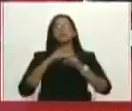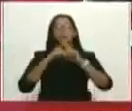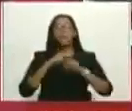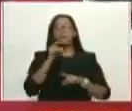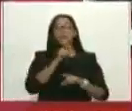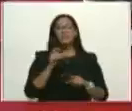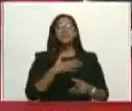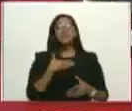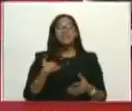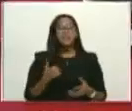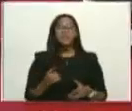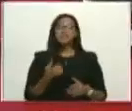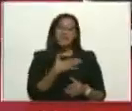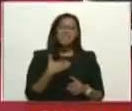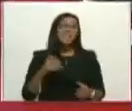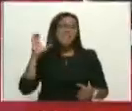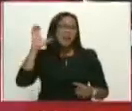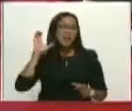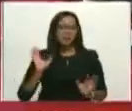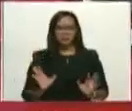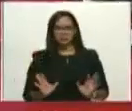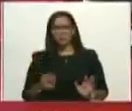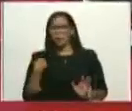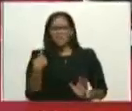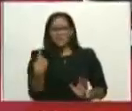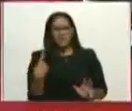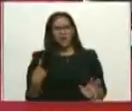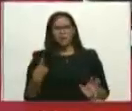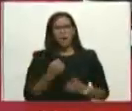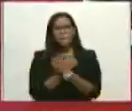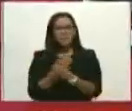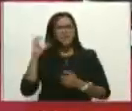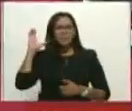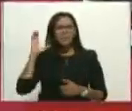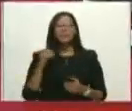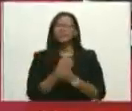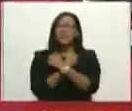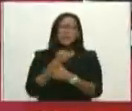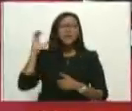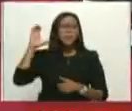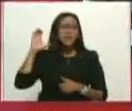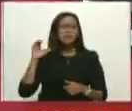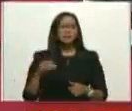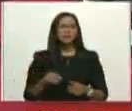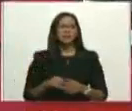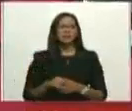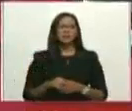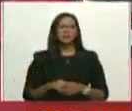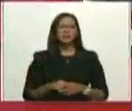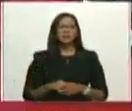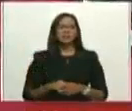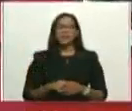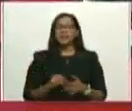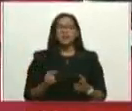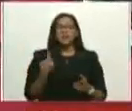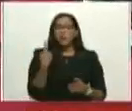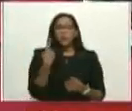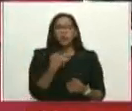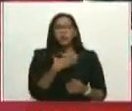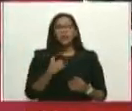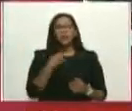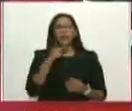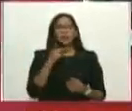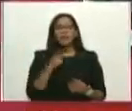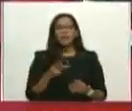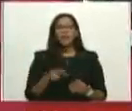que quieran. Lo primero es querer la patria. Lo primero es querer la patria, porque el que quiere la patria, no, en verdad la opción que tiene en política es la